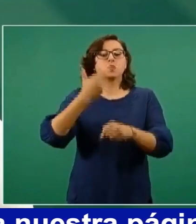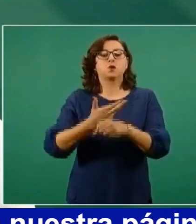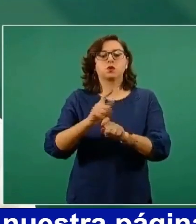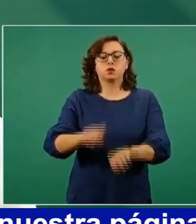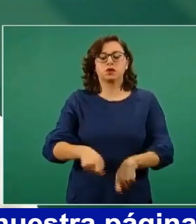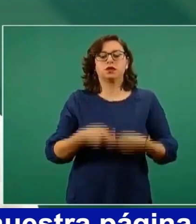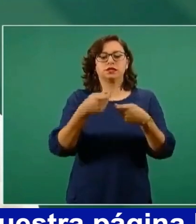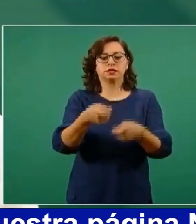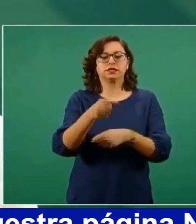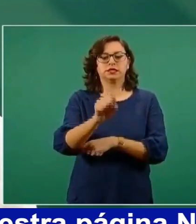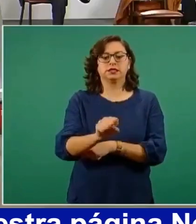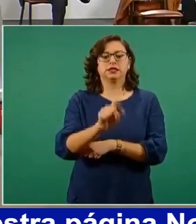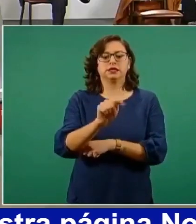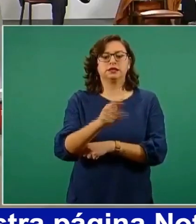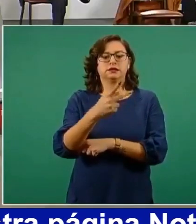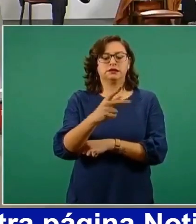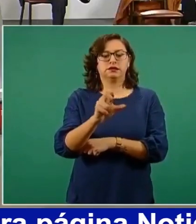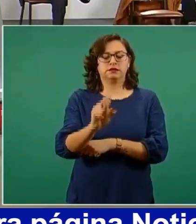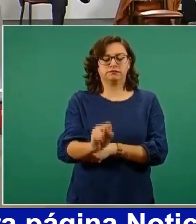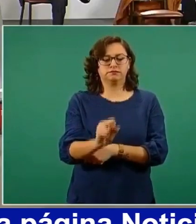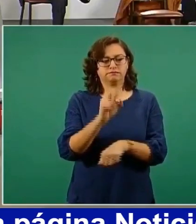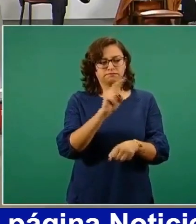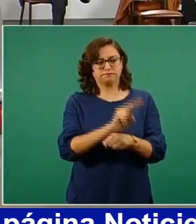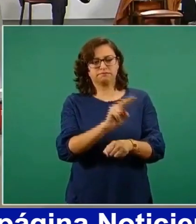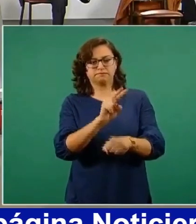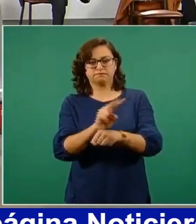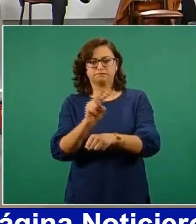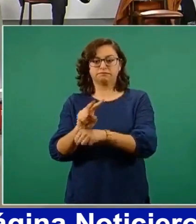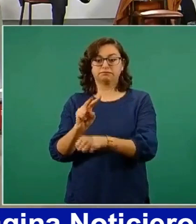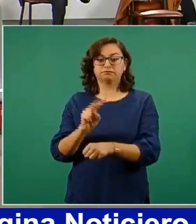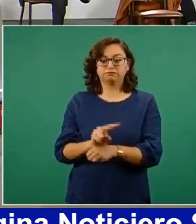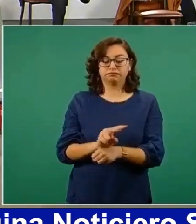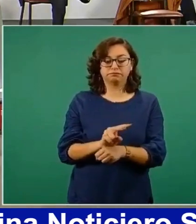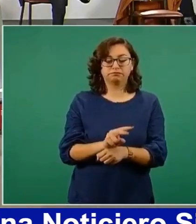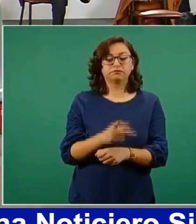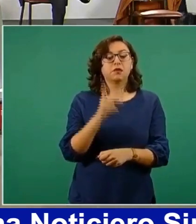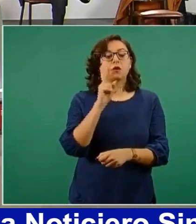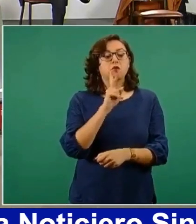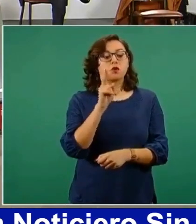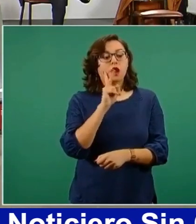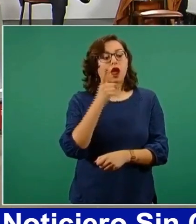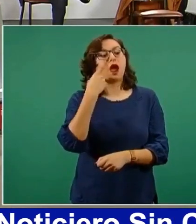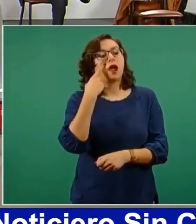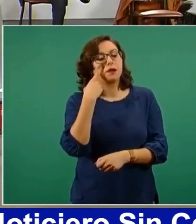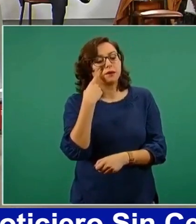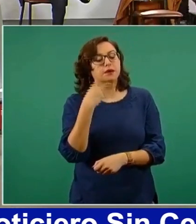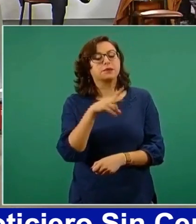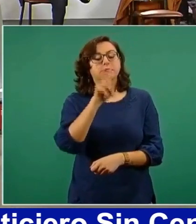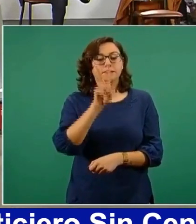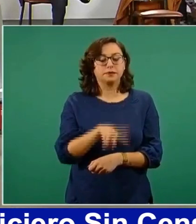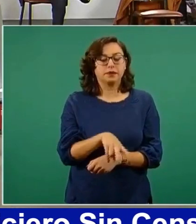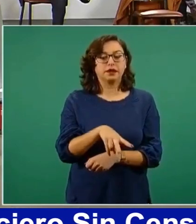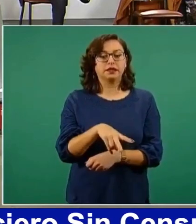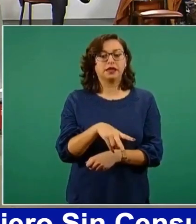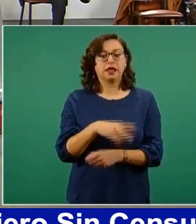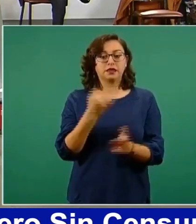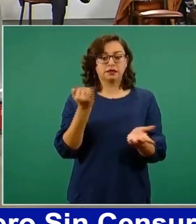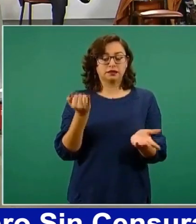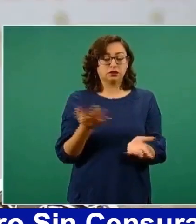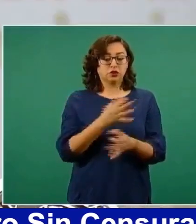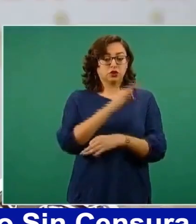prestar estos servicios especializados deberán estar en un registro obligatorio, un